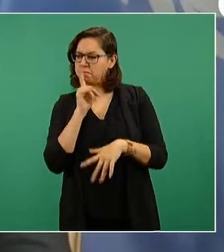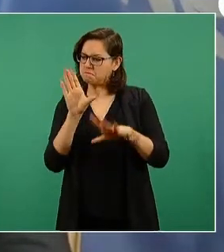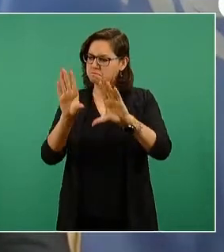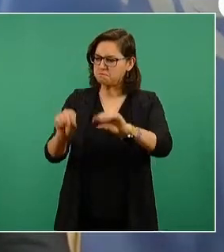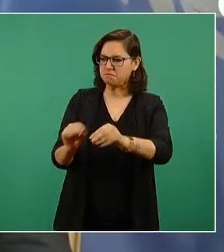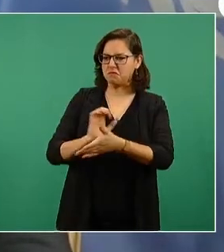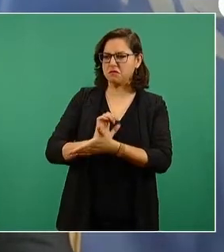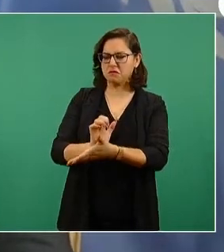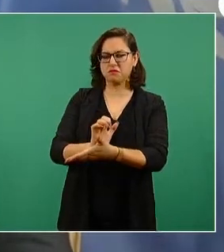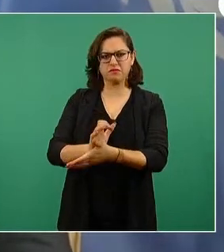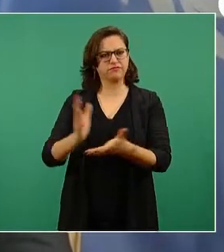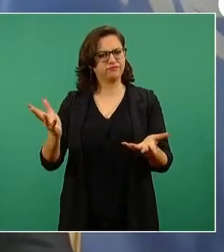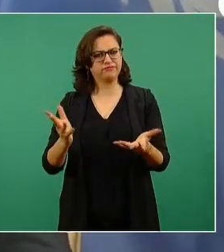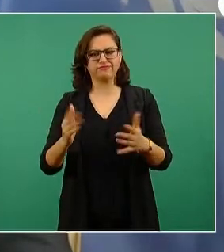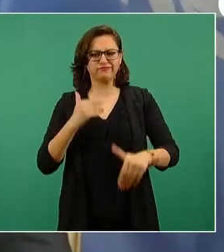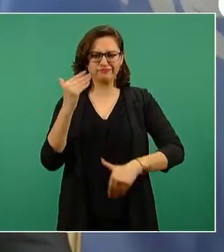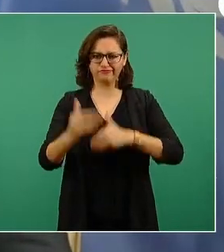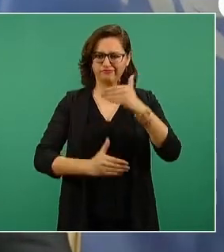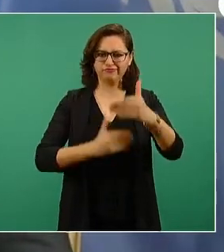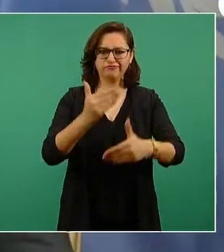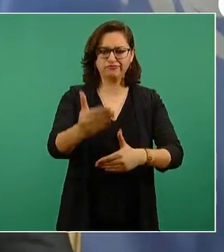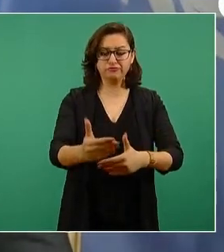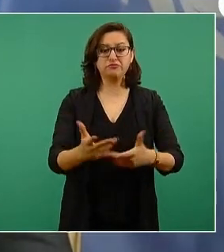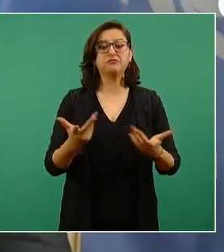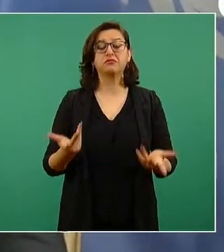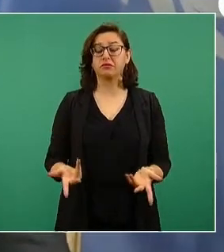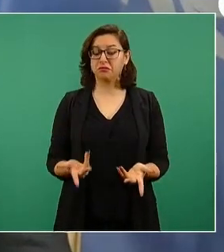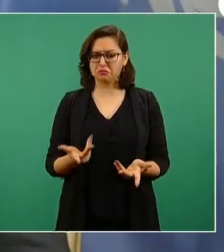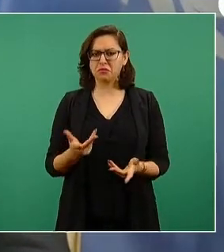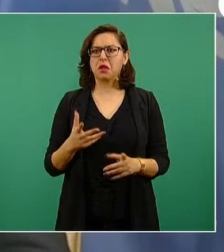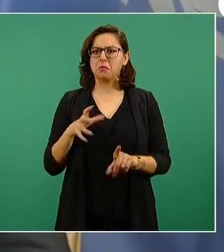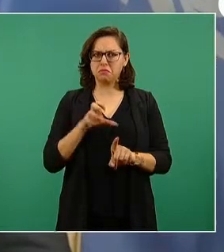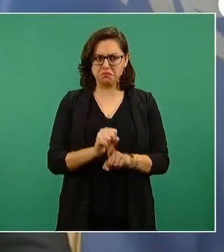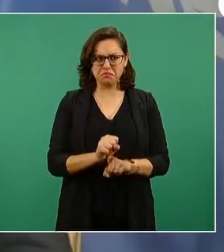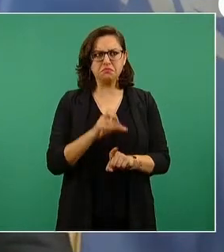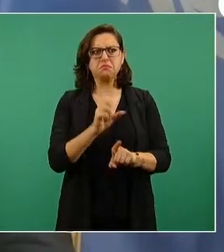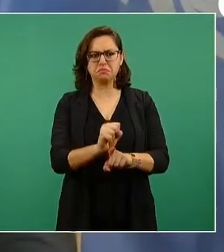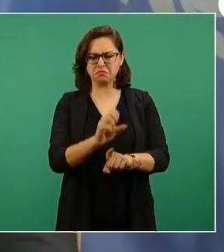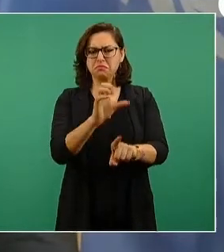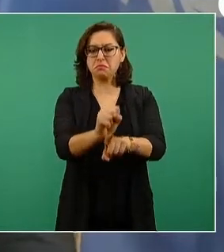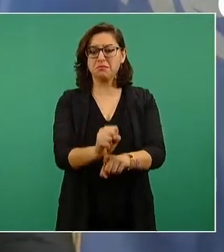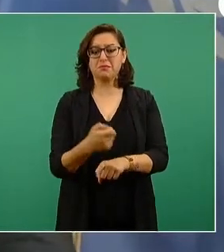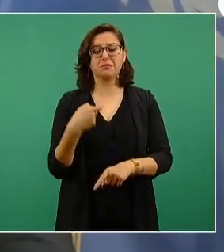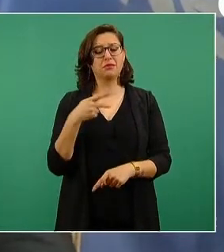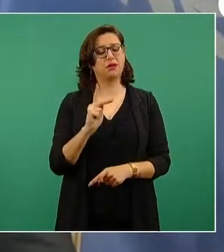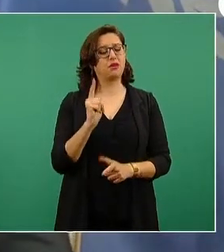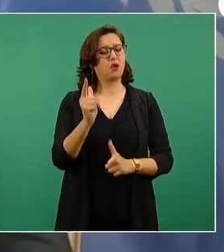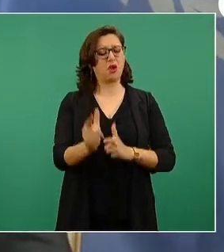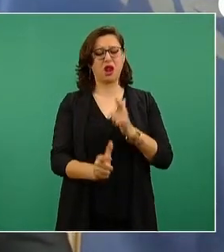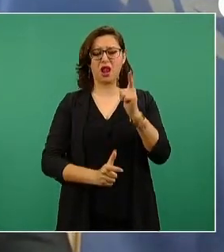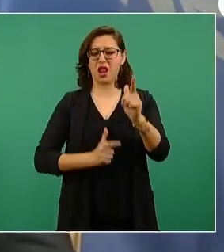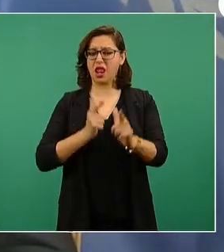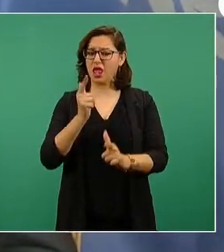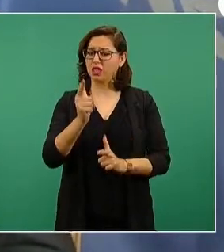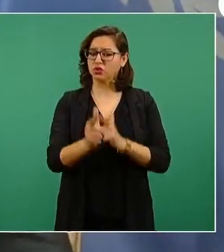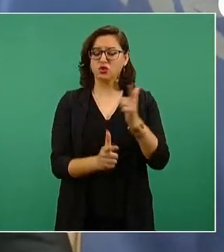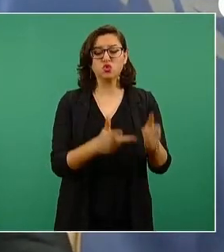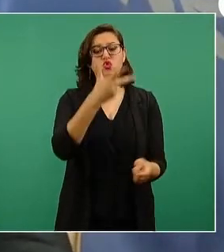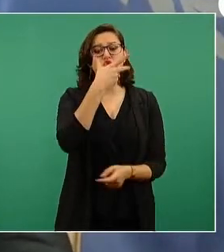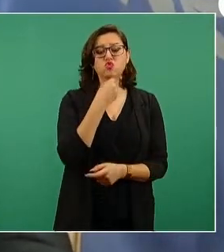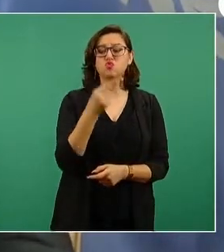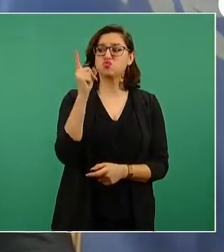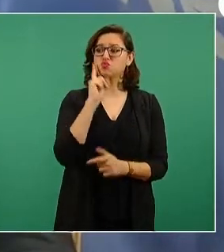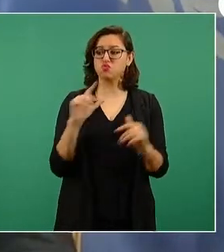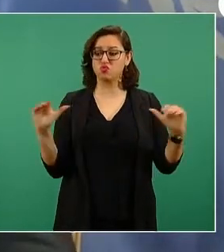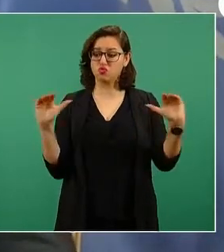victorias importantes, pero el progreso ha sido lento, demasiado lento. La igualdad de género es en esencia una cuestión de